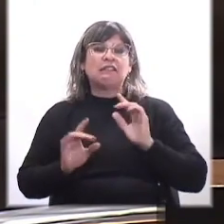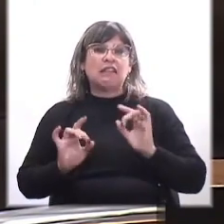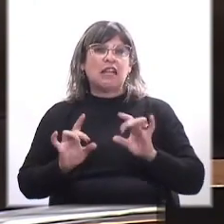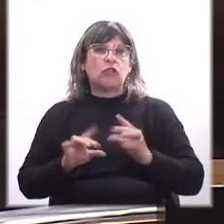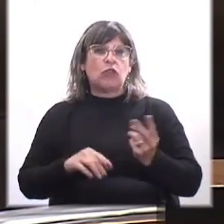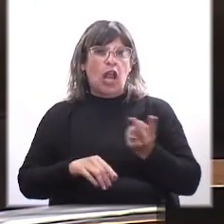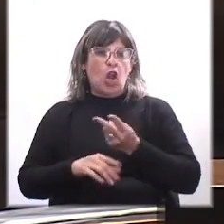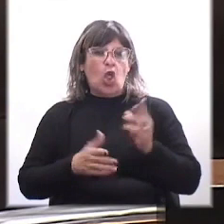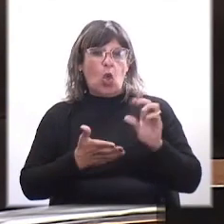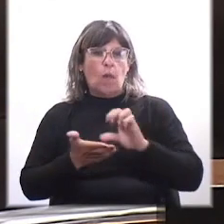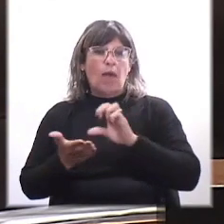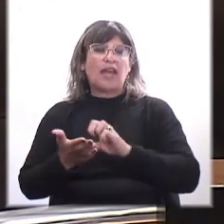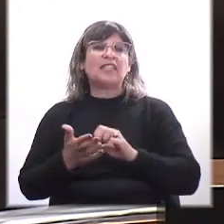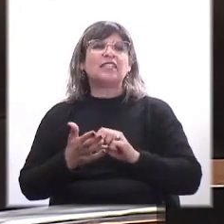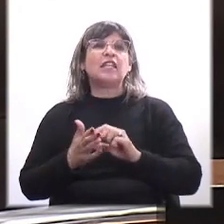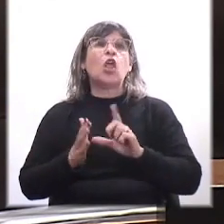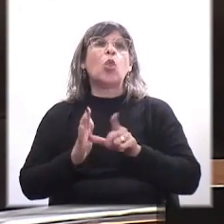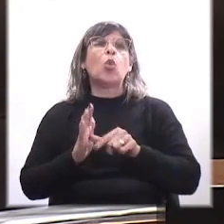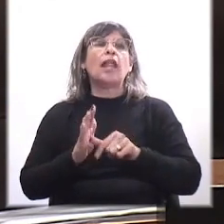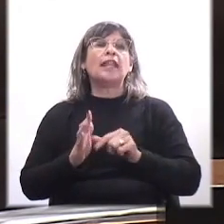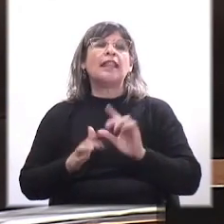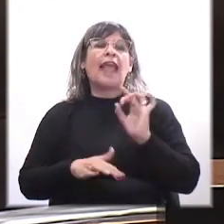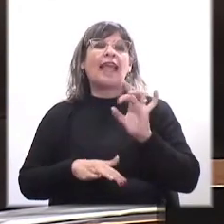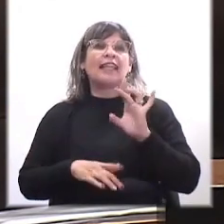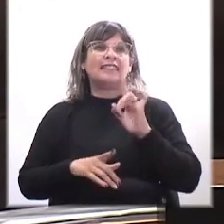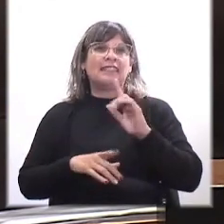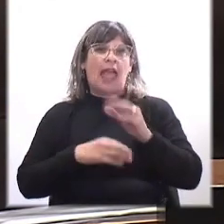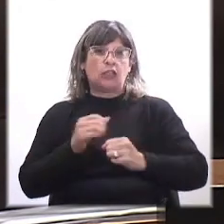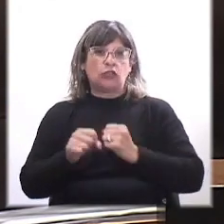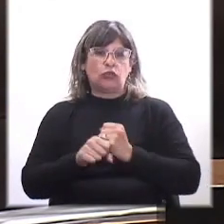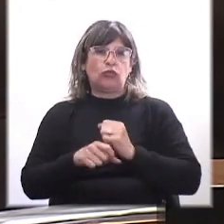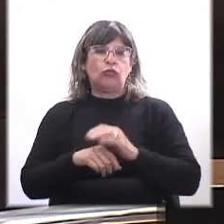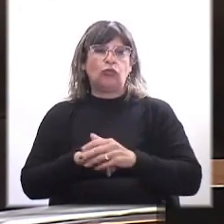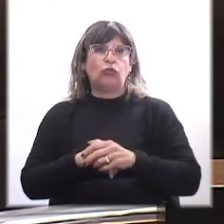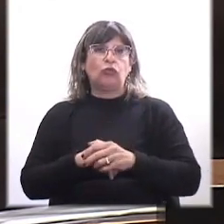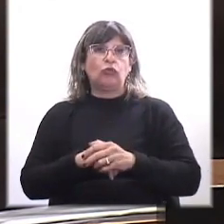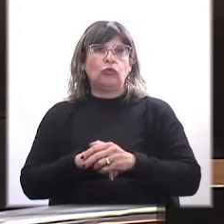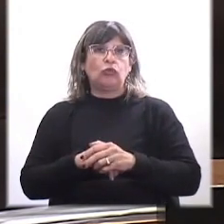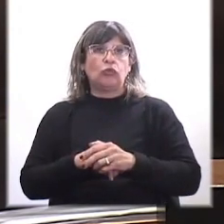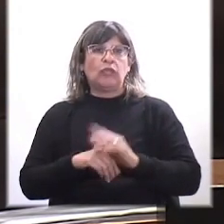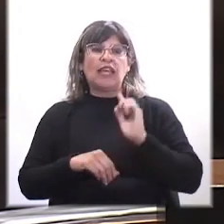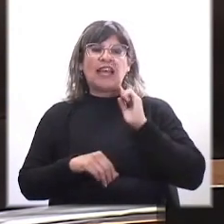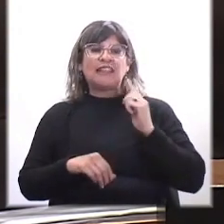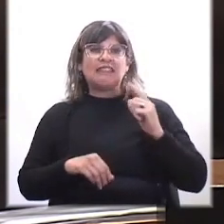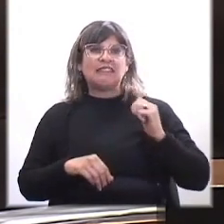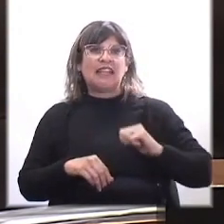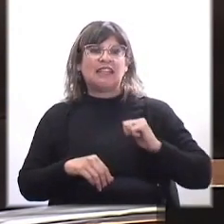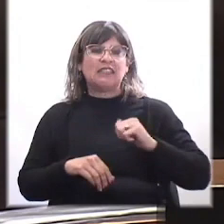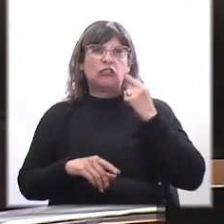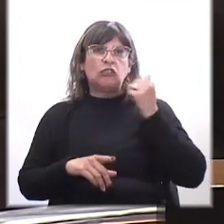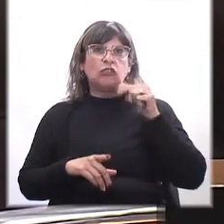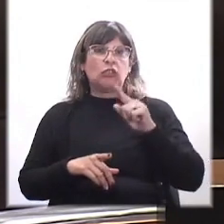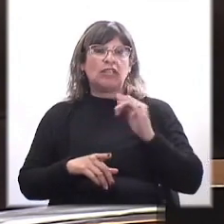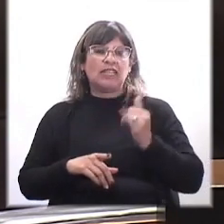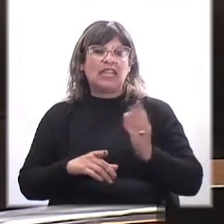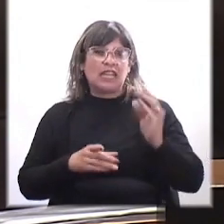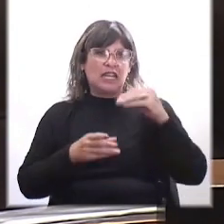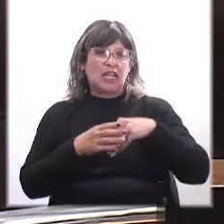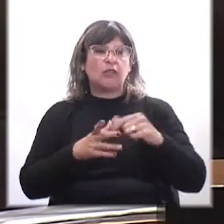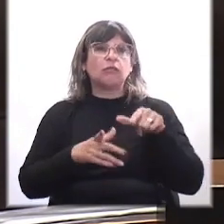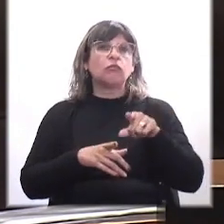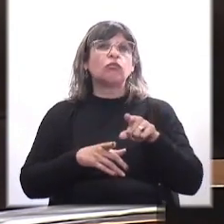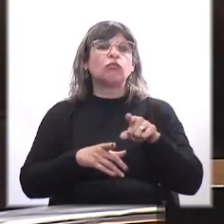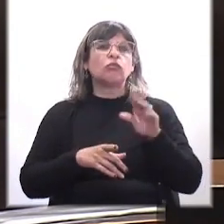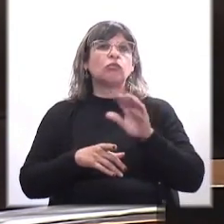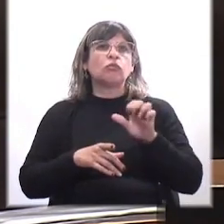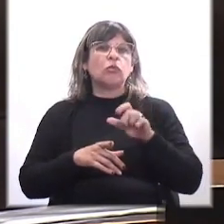a ambos países durante 15 años. Gas Sayago, Sociedad Anónima, constituye un consorcio con